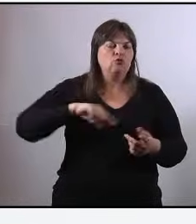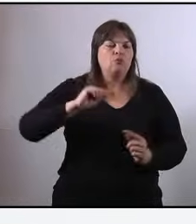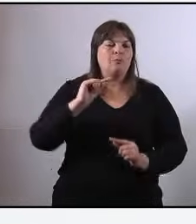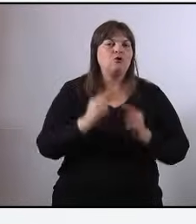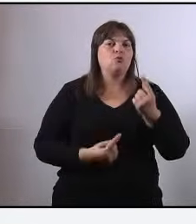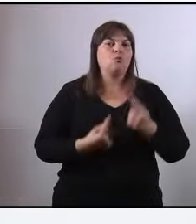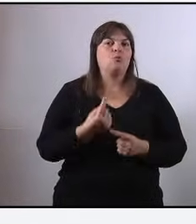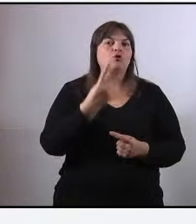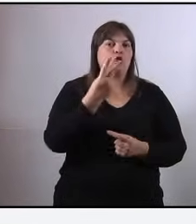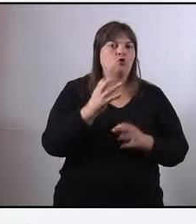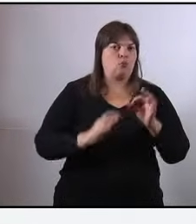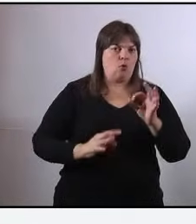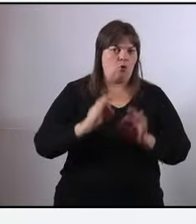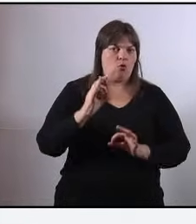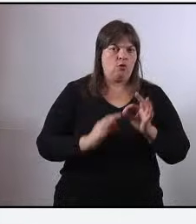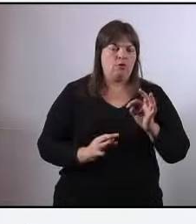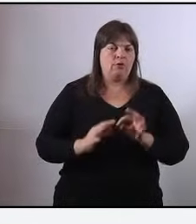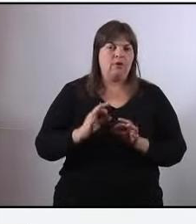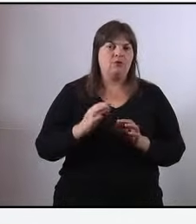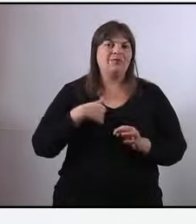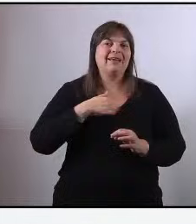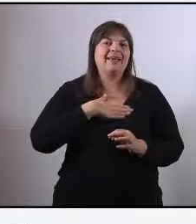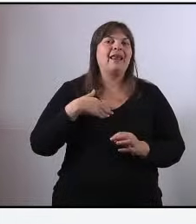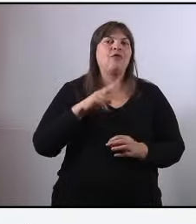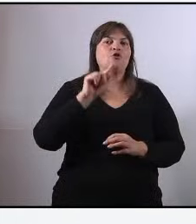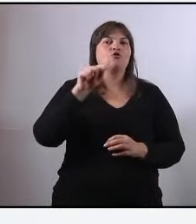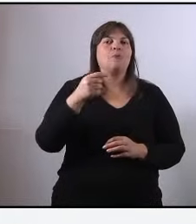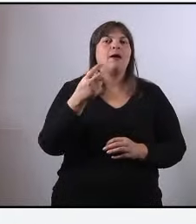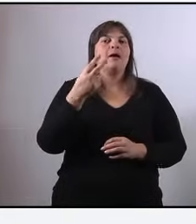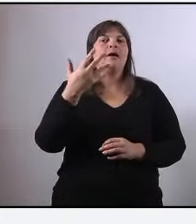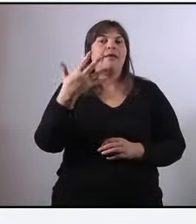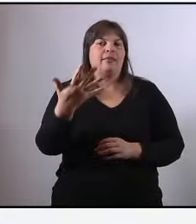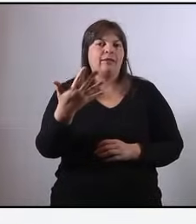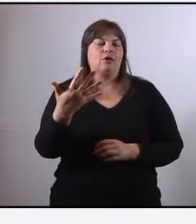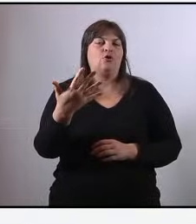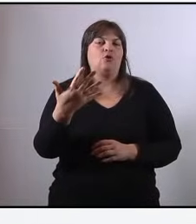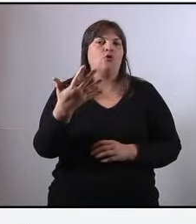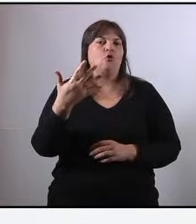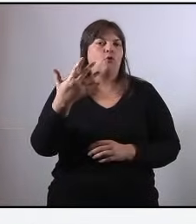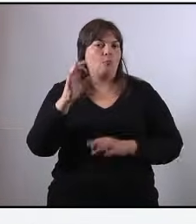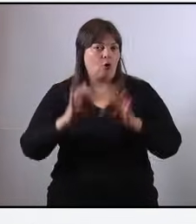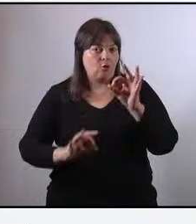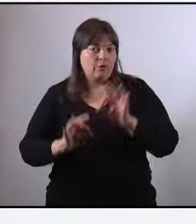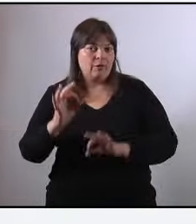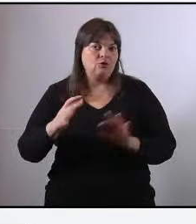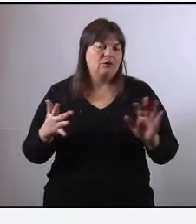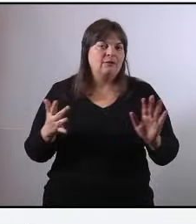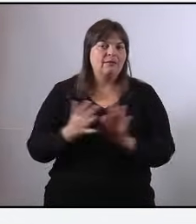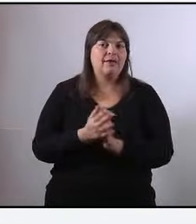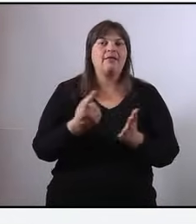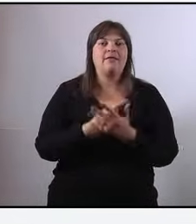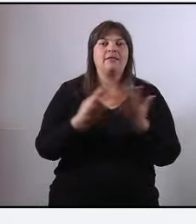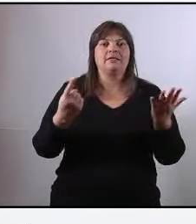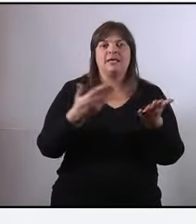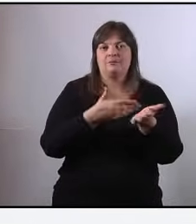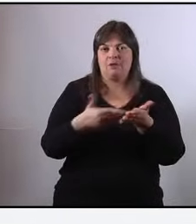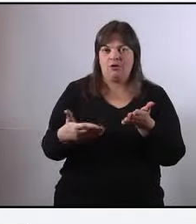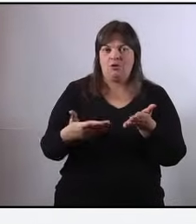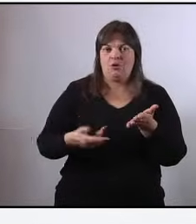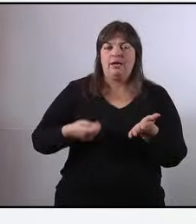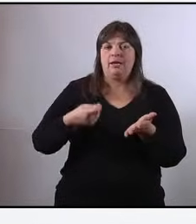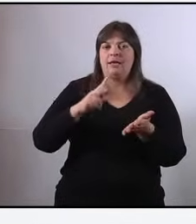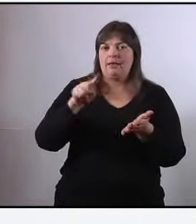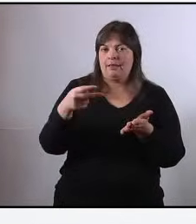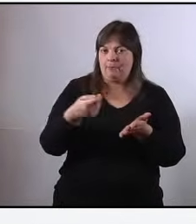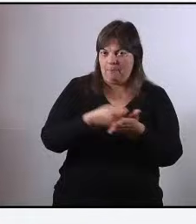presupuestado un 2%, elevarlo al 2,5% hace que tengamos que pagar 16 millones de euros